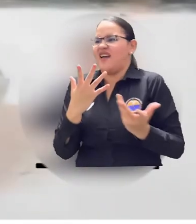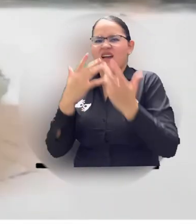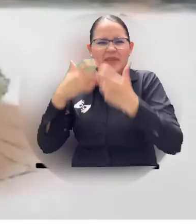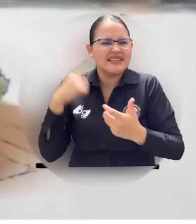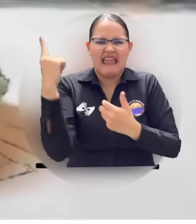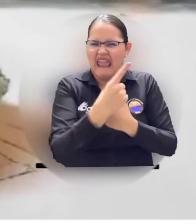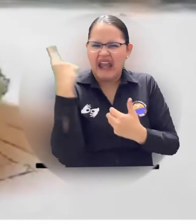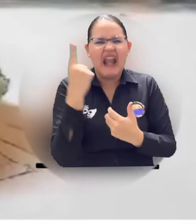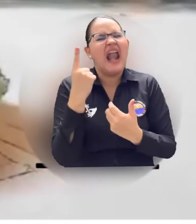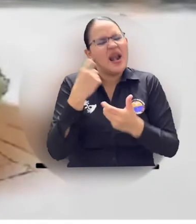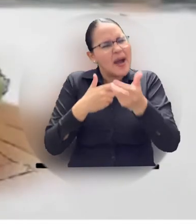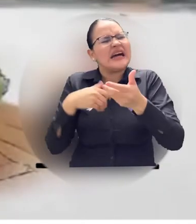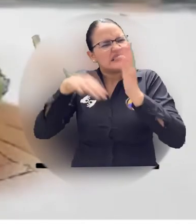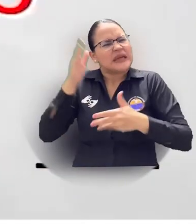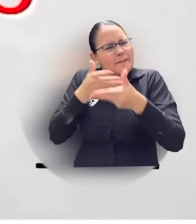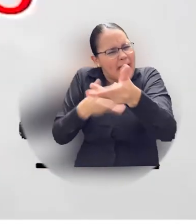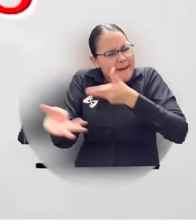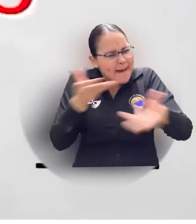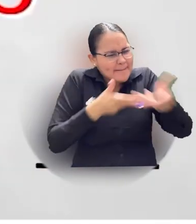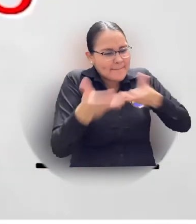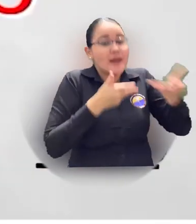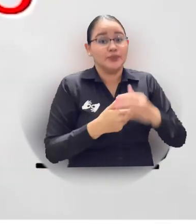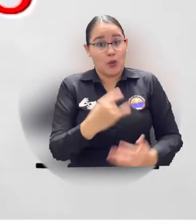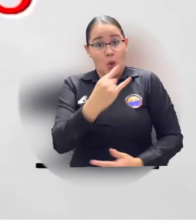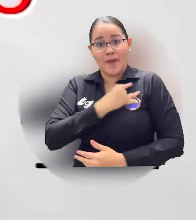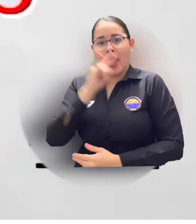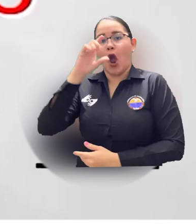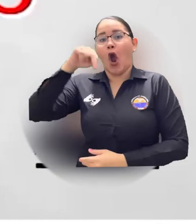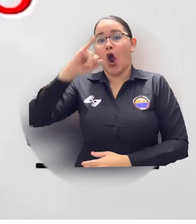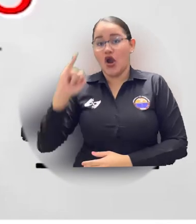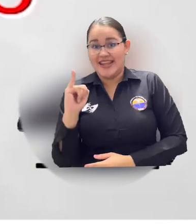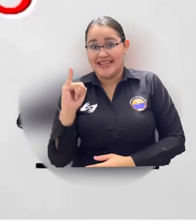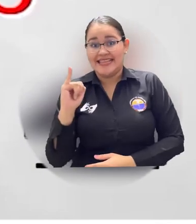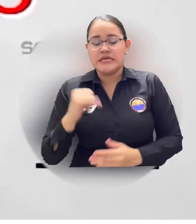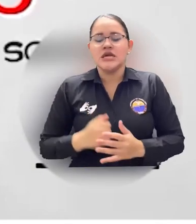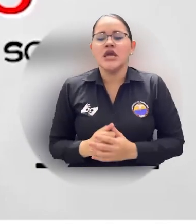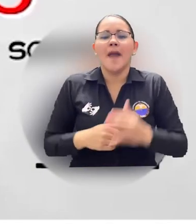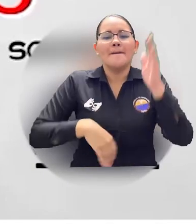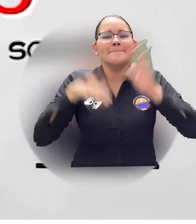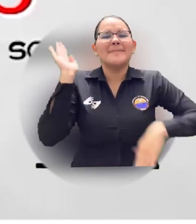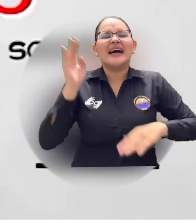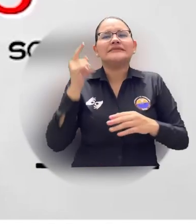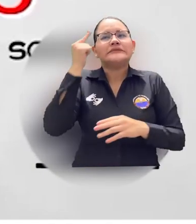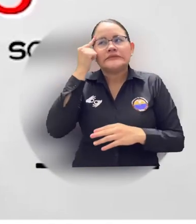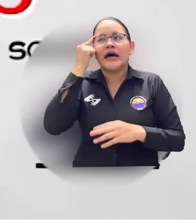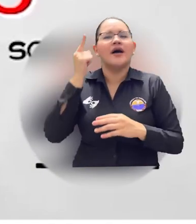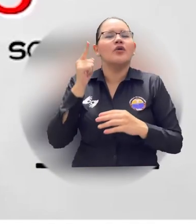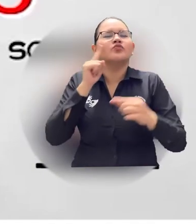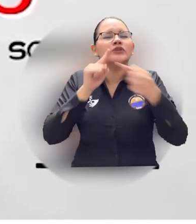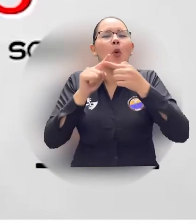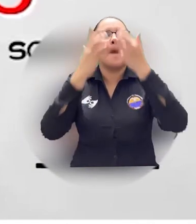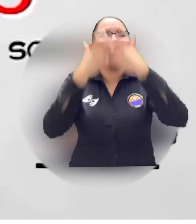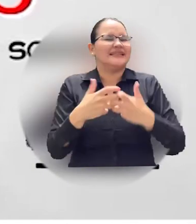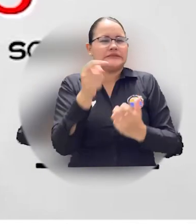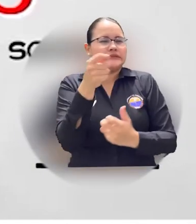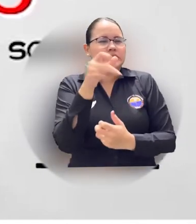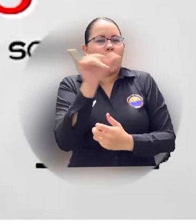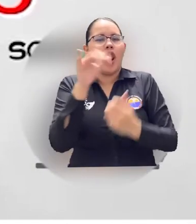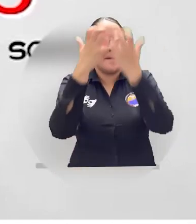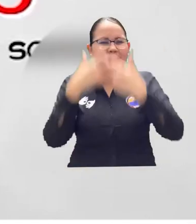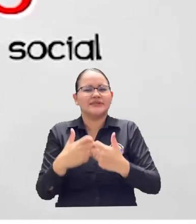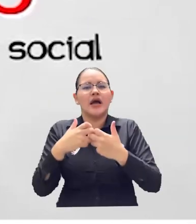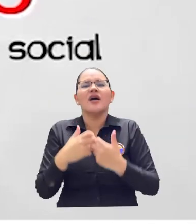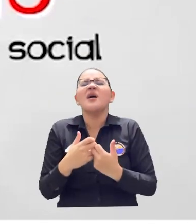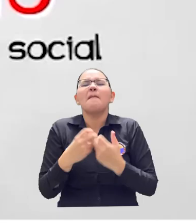crecientes deshumanidades. La universidad uni en letra grande, se convierte en empresa y produce